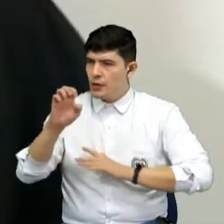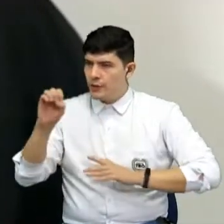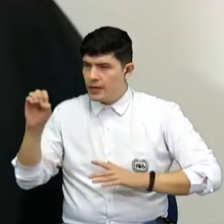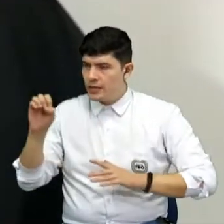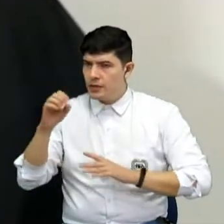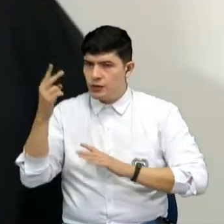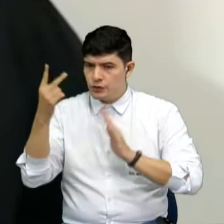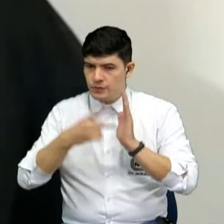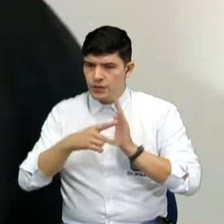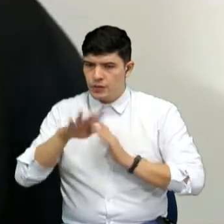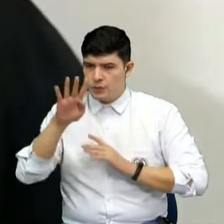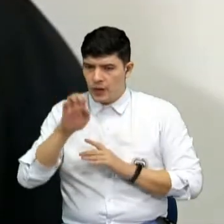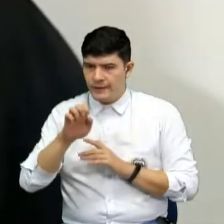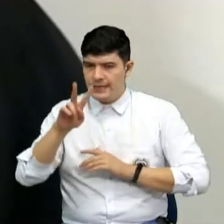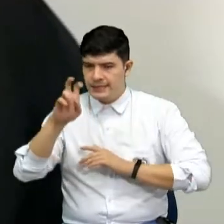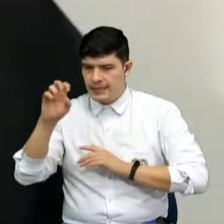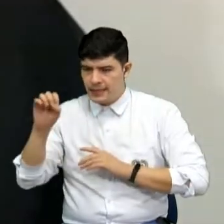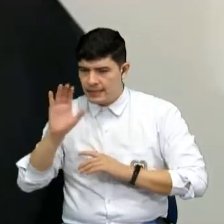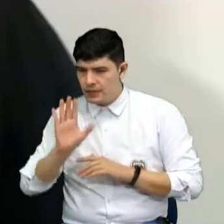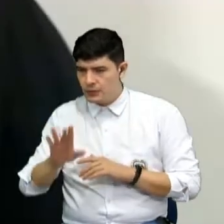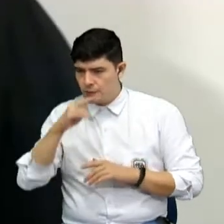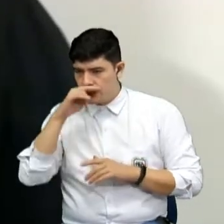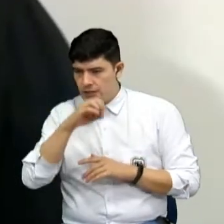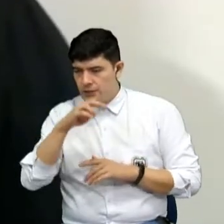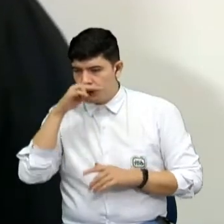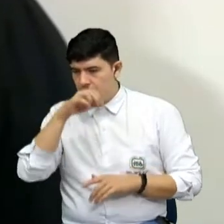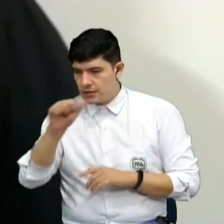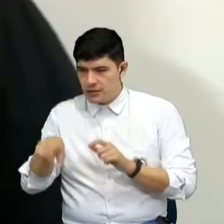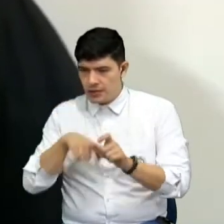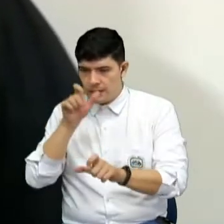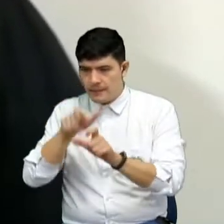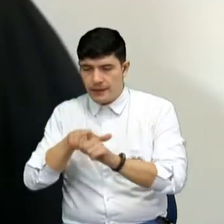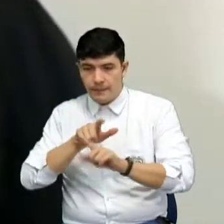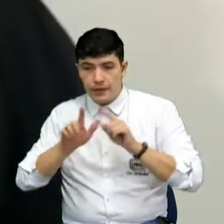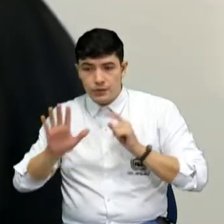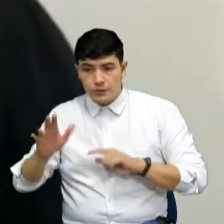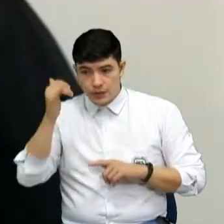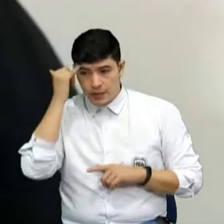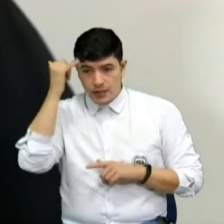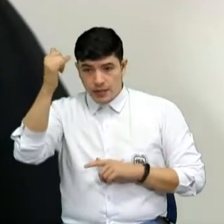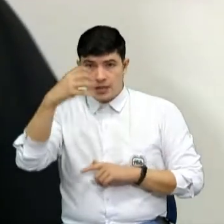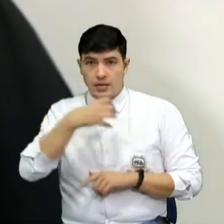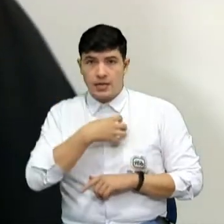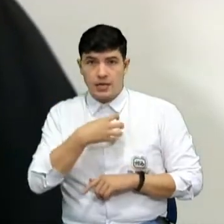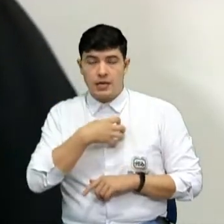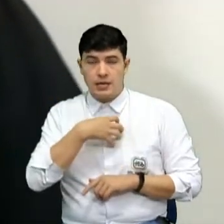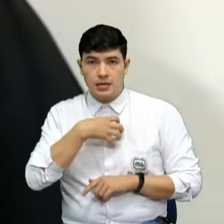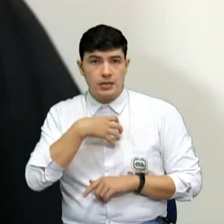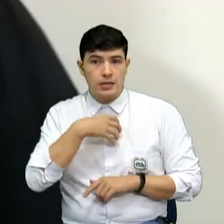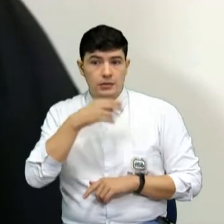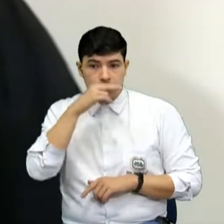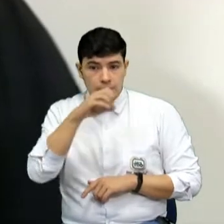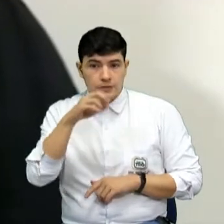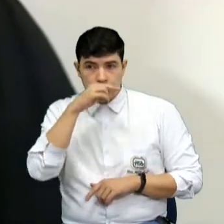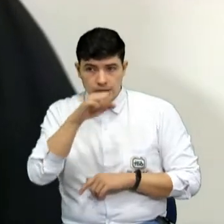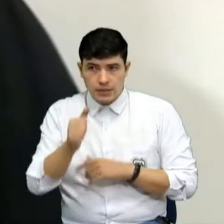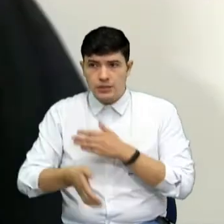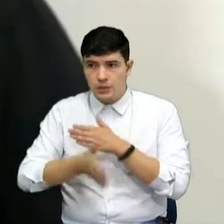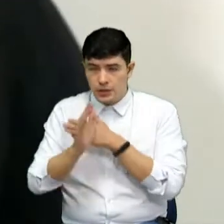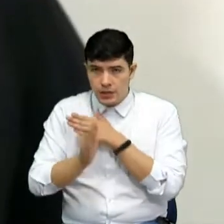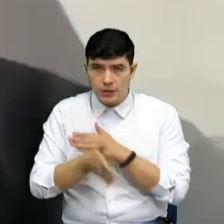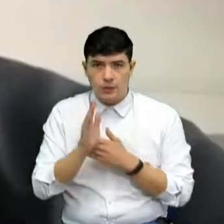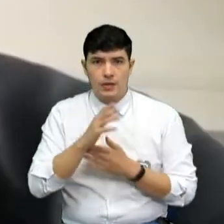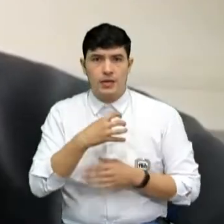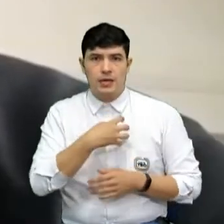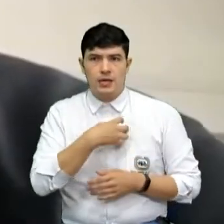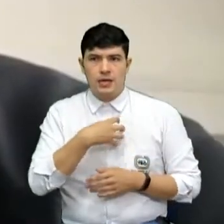2.970 niños inscritos en competencia. La idea de este torneo es que los niños sigan en competencia, sigan en